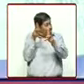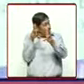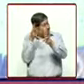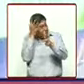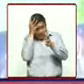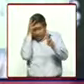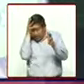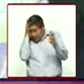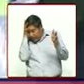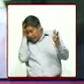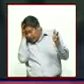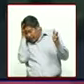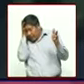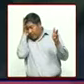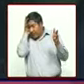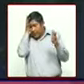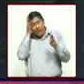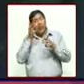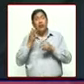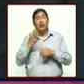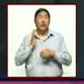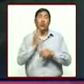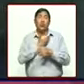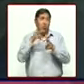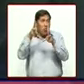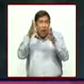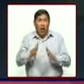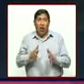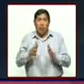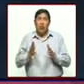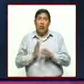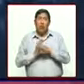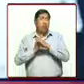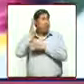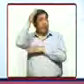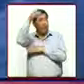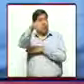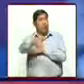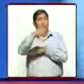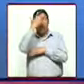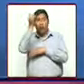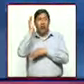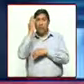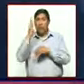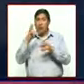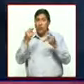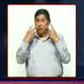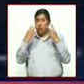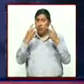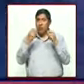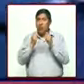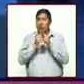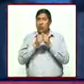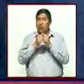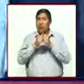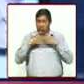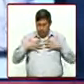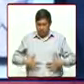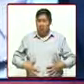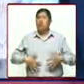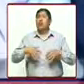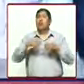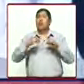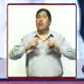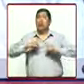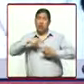también gases lacrimógenos a los diferentes protestantes. Vamos a alejarnos un poco porque parece que no nos ven, que estamos con los distintivos de prensa